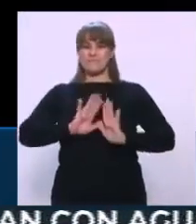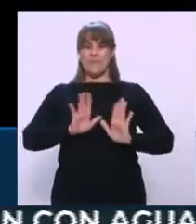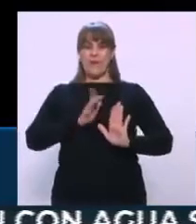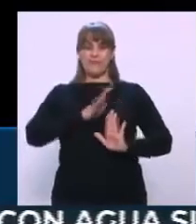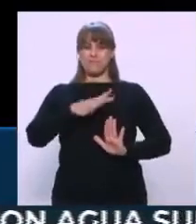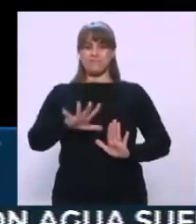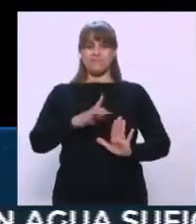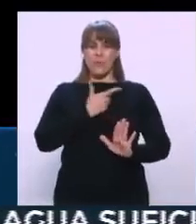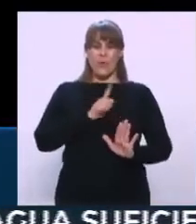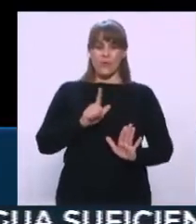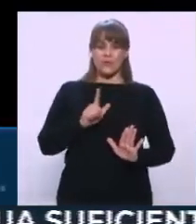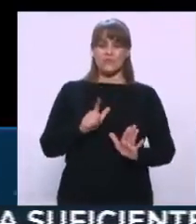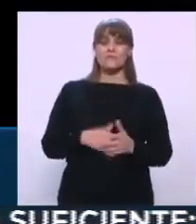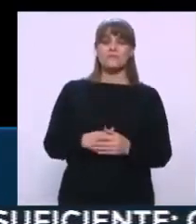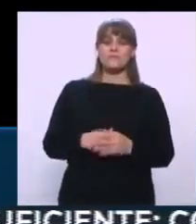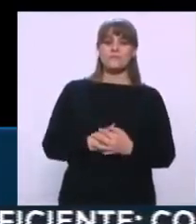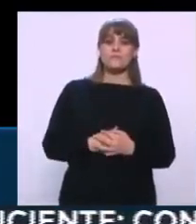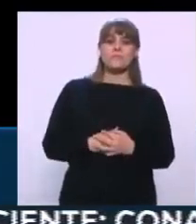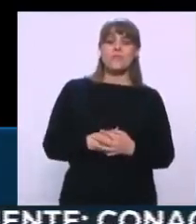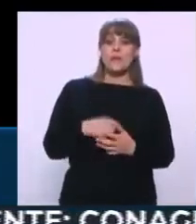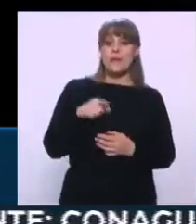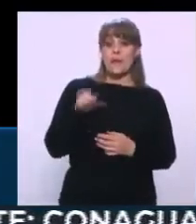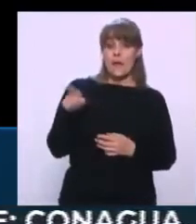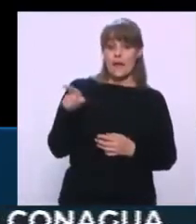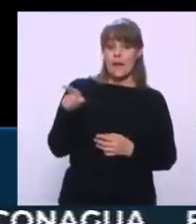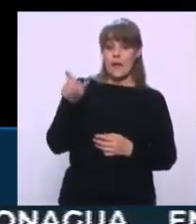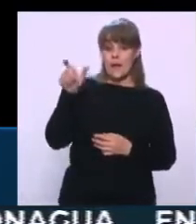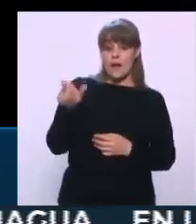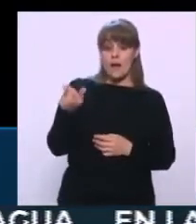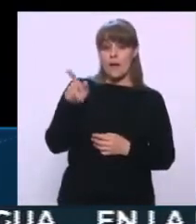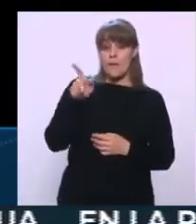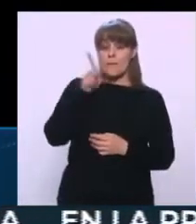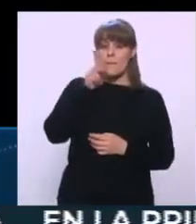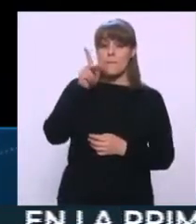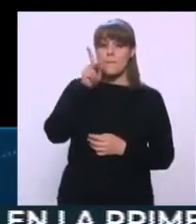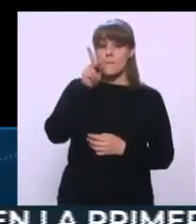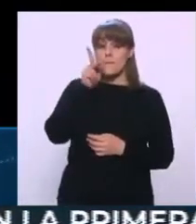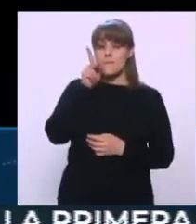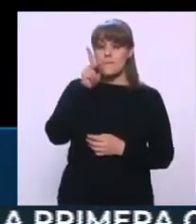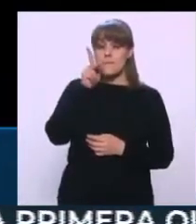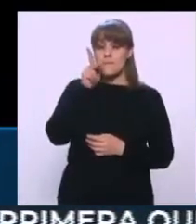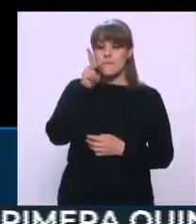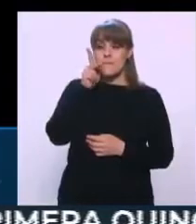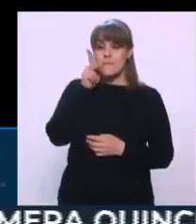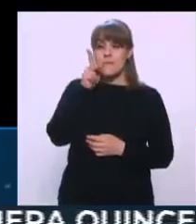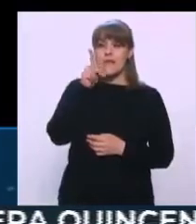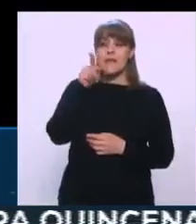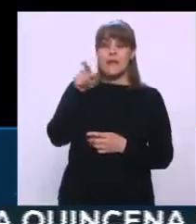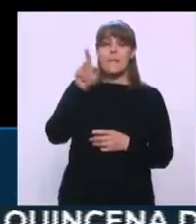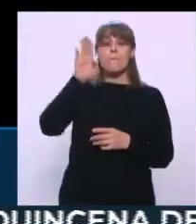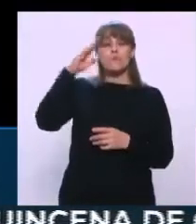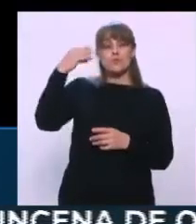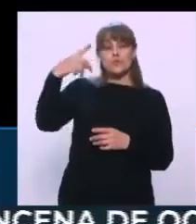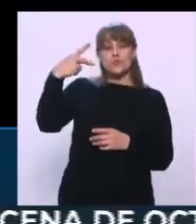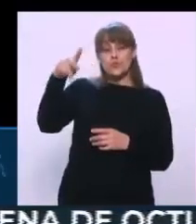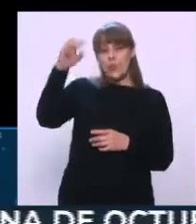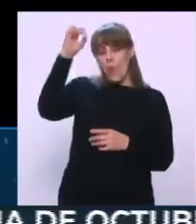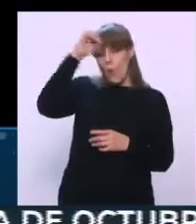consecuente, pero que me parece que en algunas cuestiones está mucho más adelantado